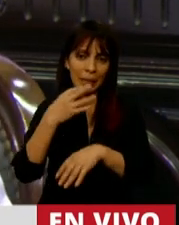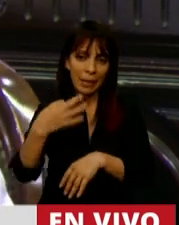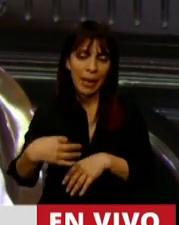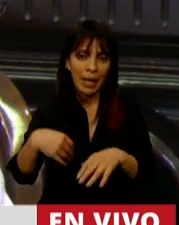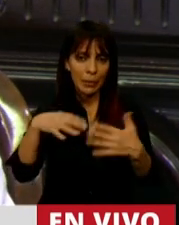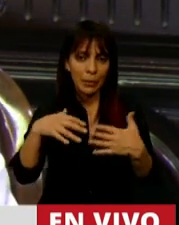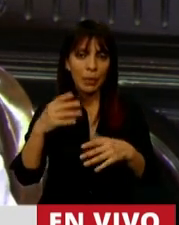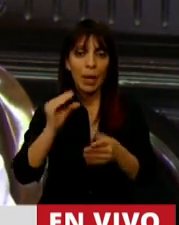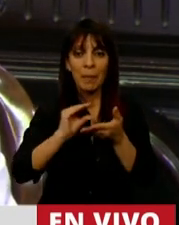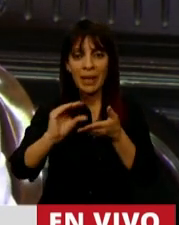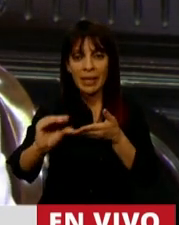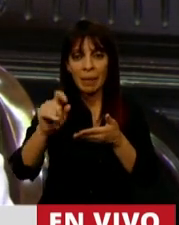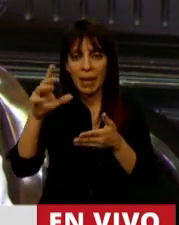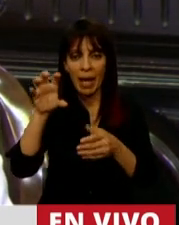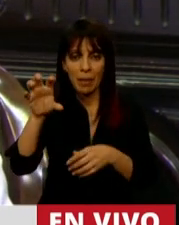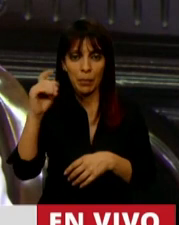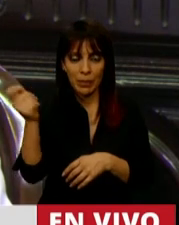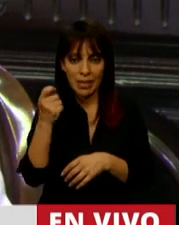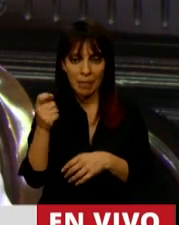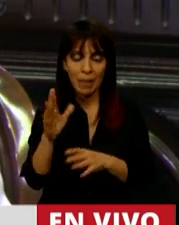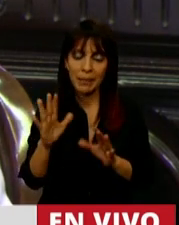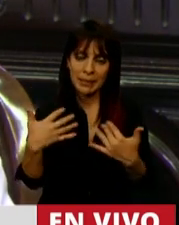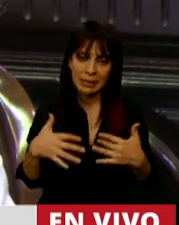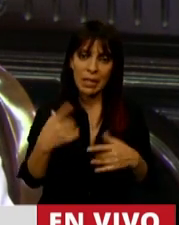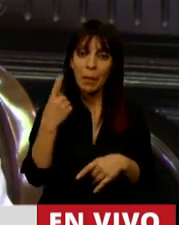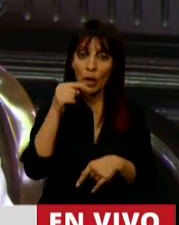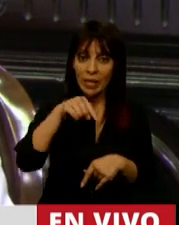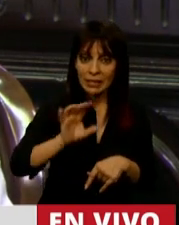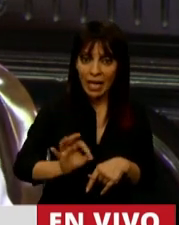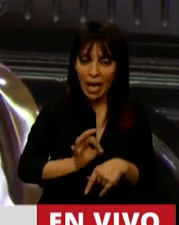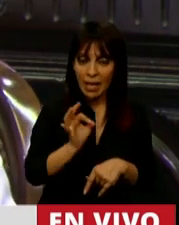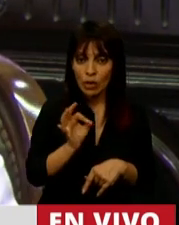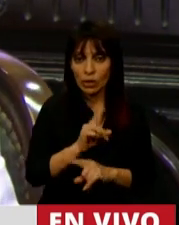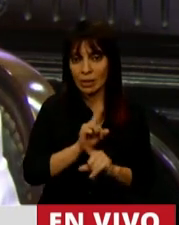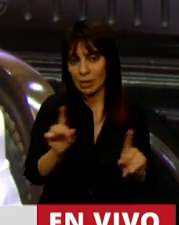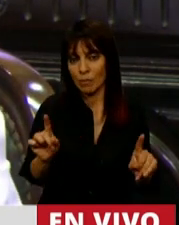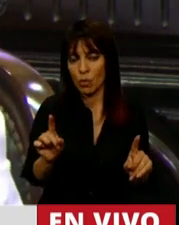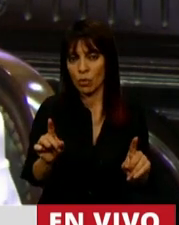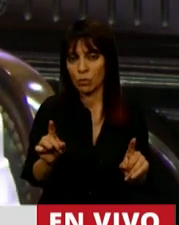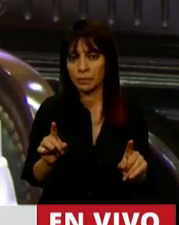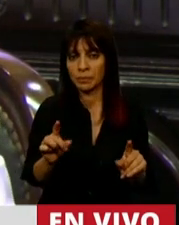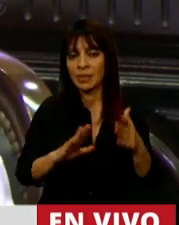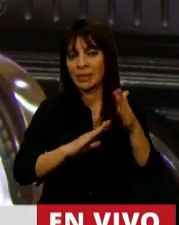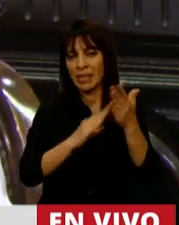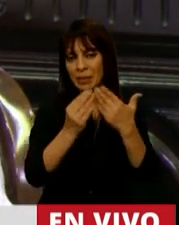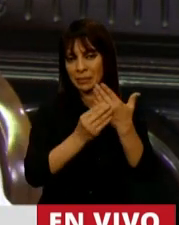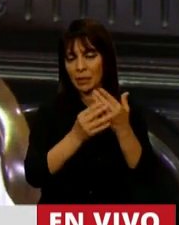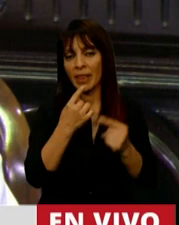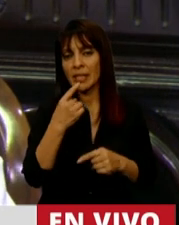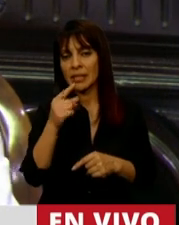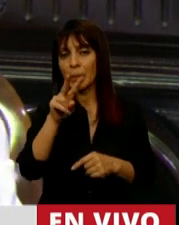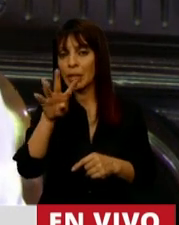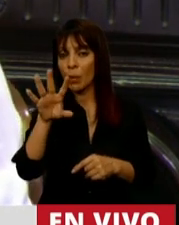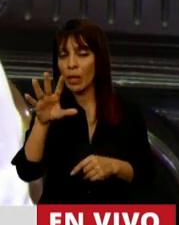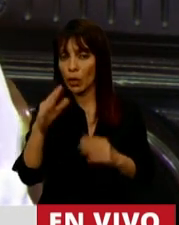partidas para La Pampa, vemos que tampoco este año, considerando que la respuesta del jefe de gabinete fueron 24 viviendas para La